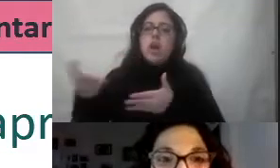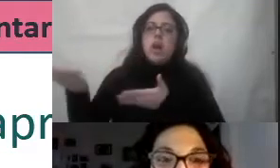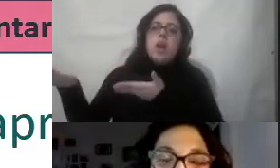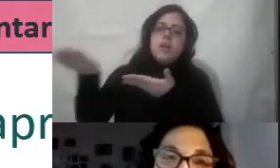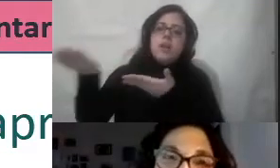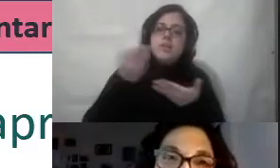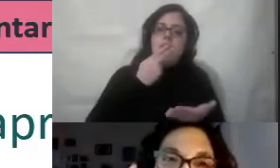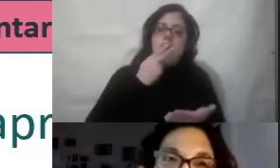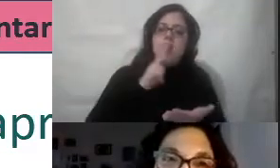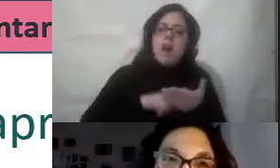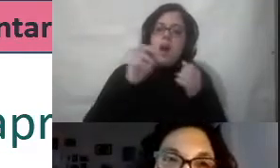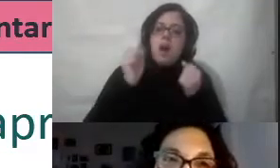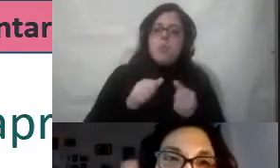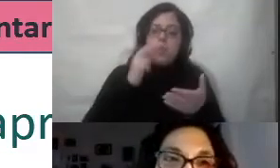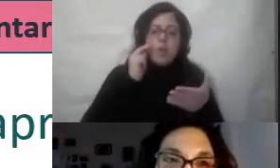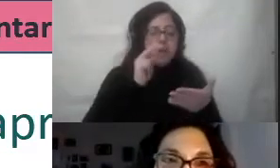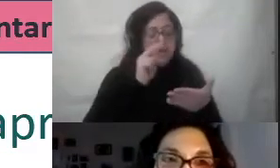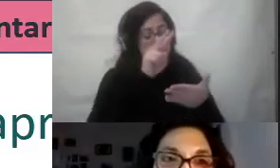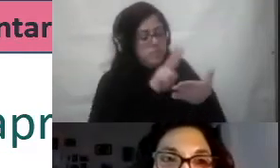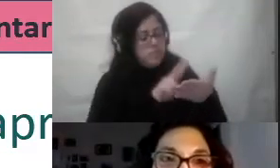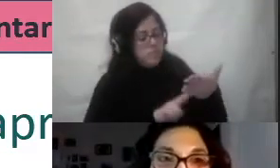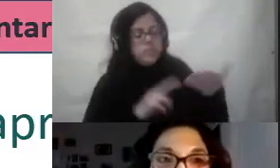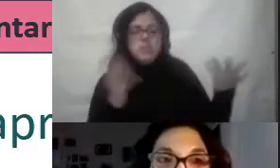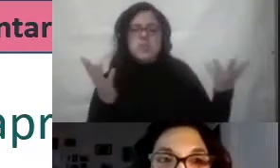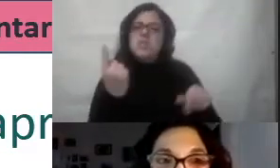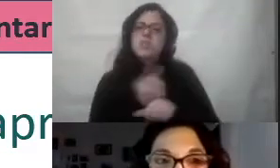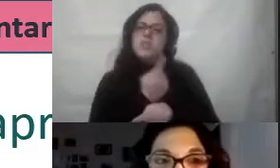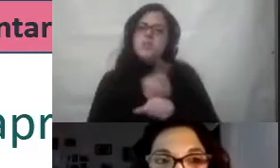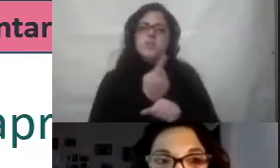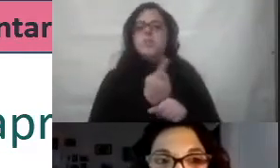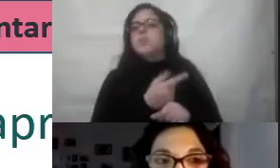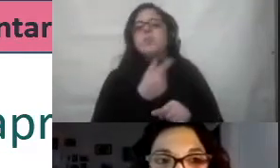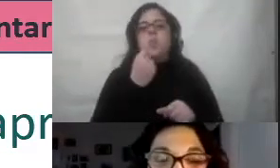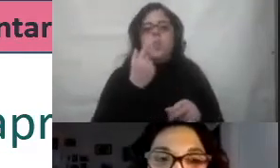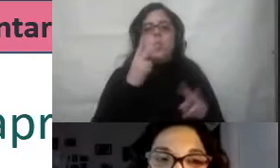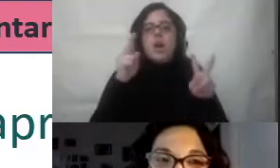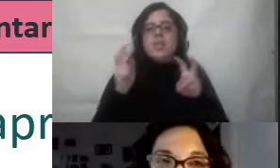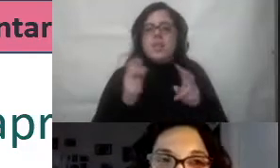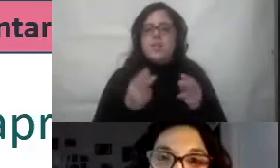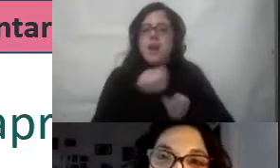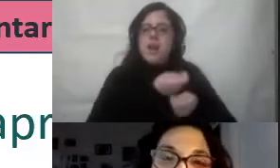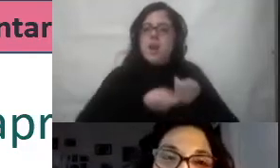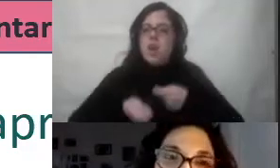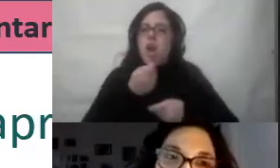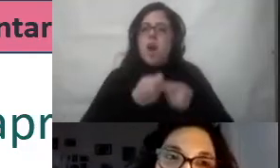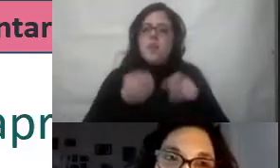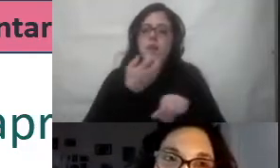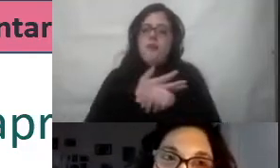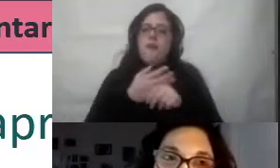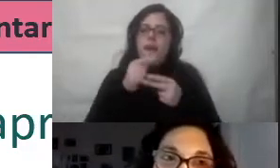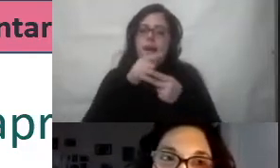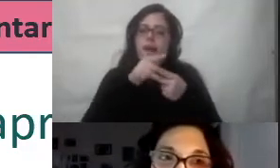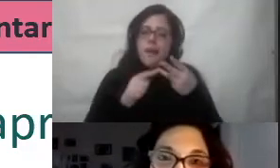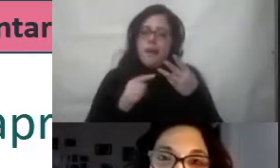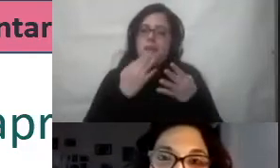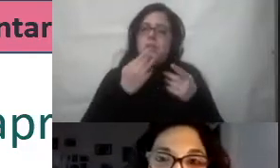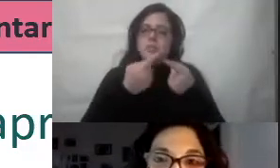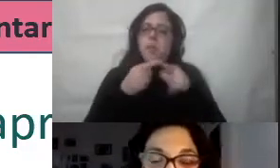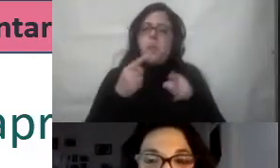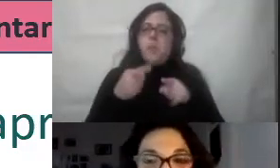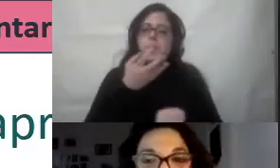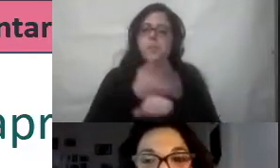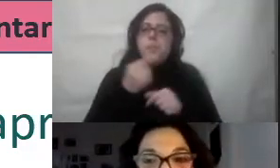viendo, ok, ¿y cómo conversan? ¿Qué modelo económico está sobre la base de ambas cartas y cuáles son las posibles diferencias que tenemos en cada